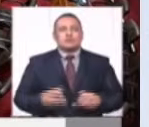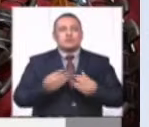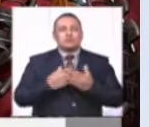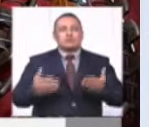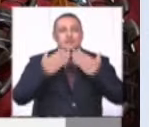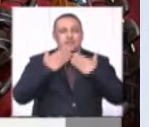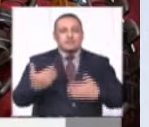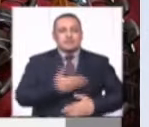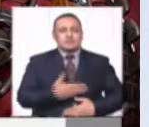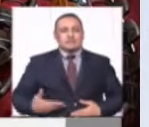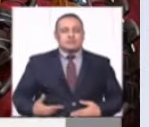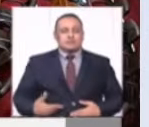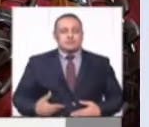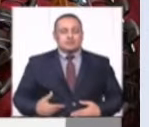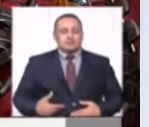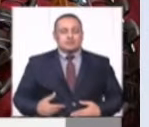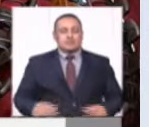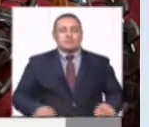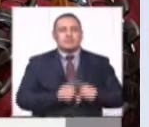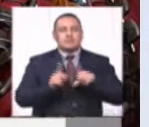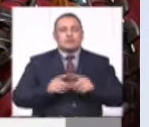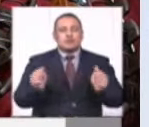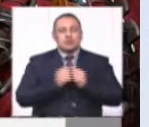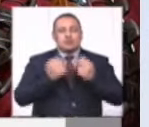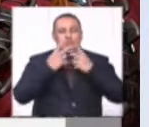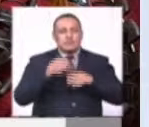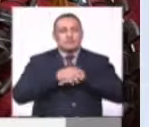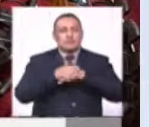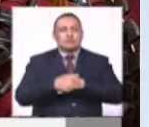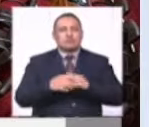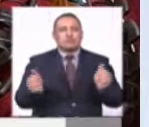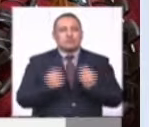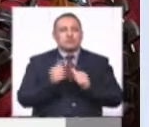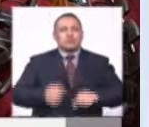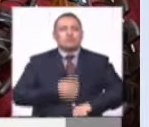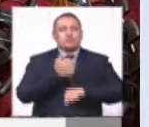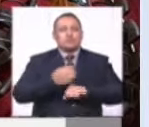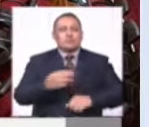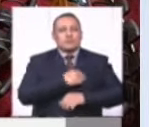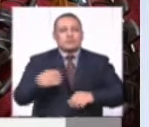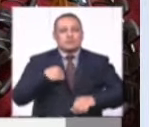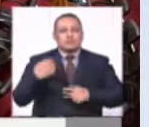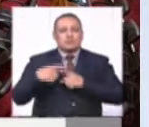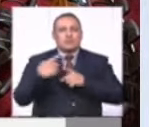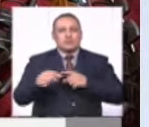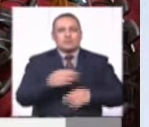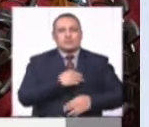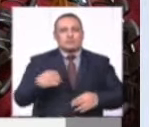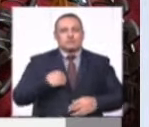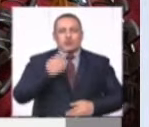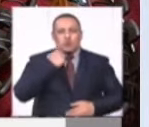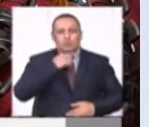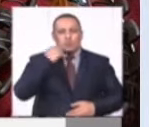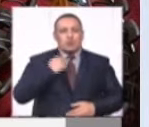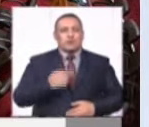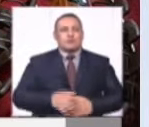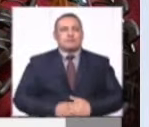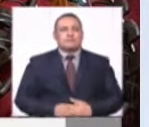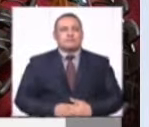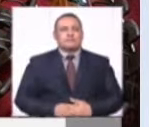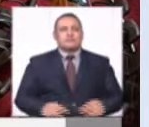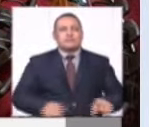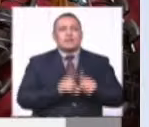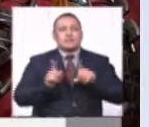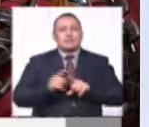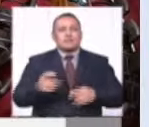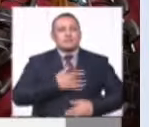Muchas gracias, presidente. Y a través suyo el saludo al premier y a todos los señores ministros y ministras.